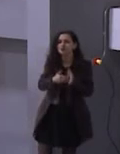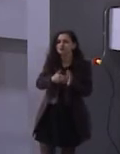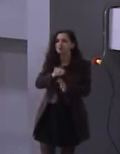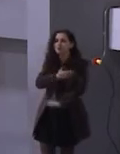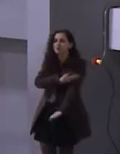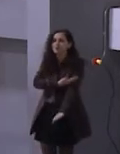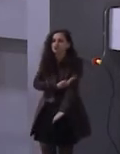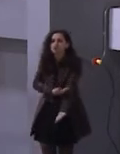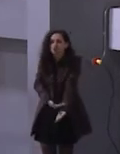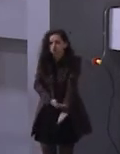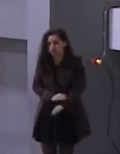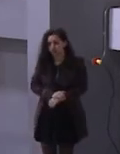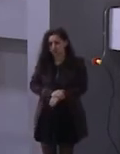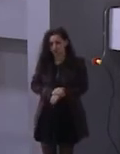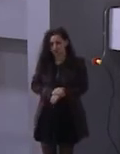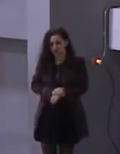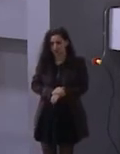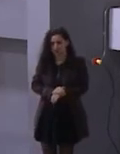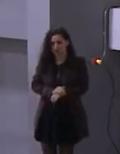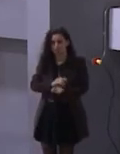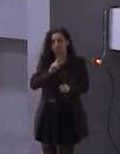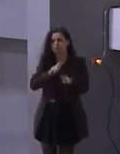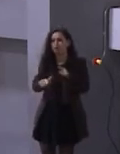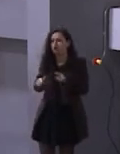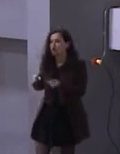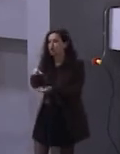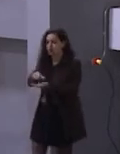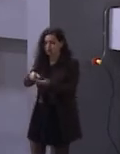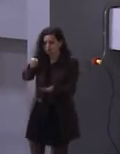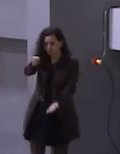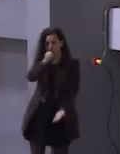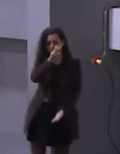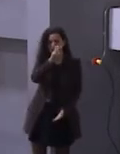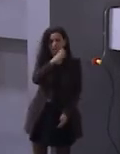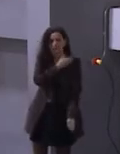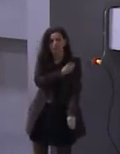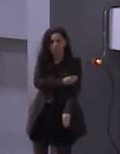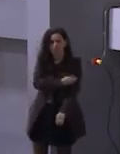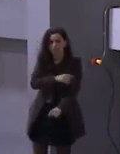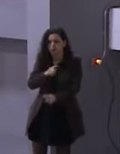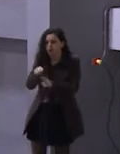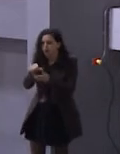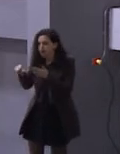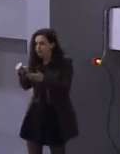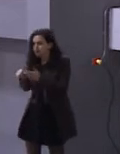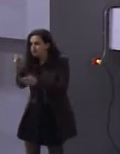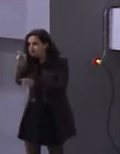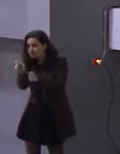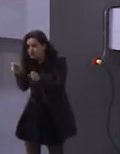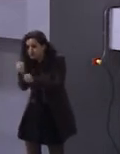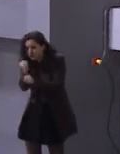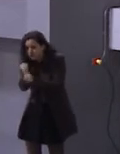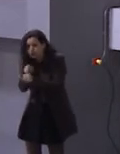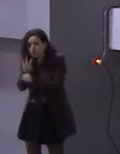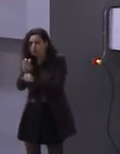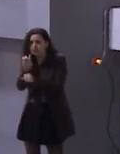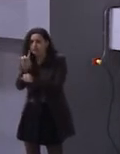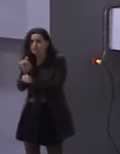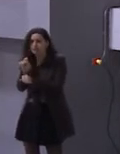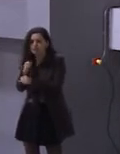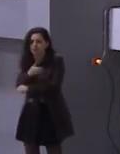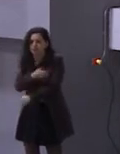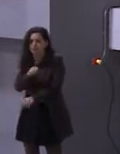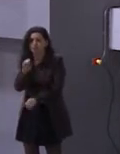millones 40, mientras que los gastos de personal están en 95 mil millones 116.